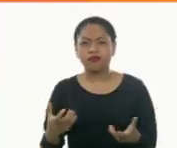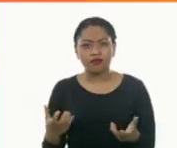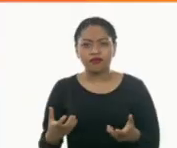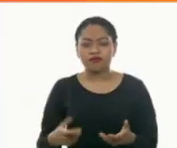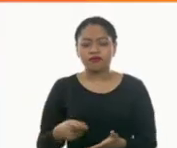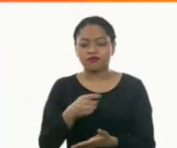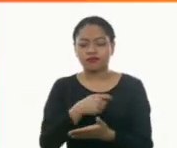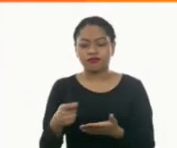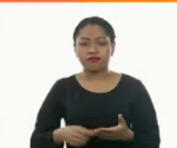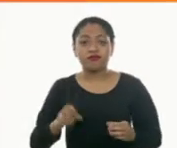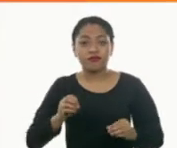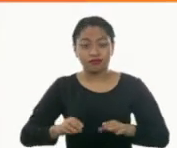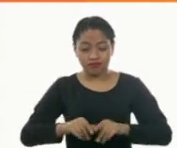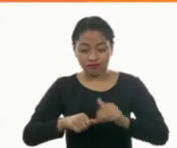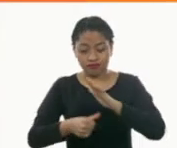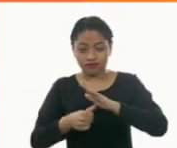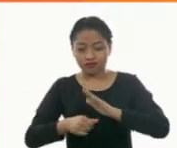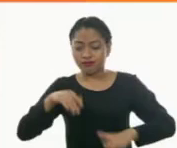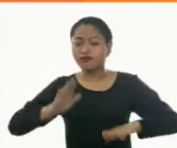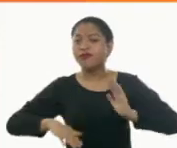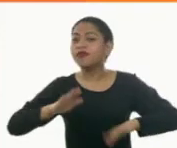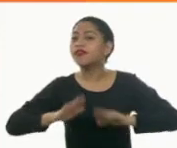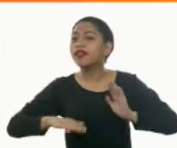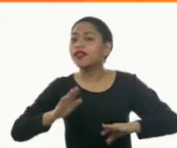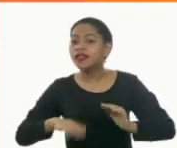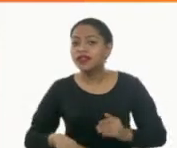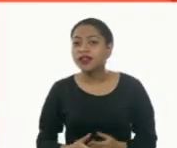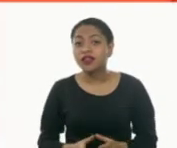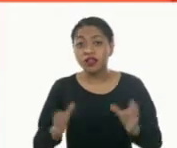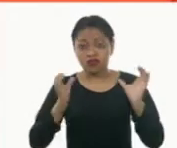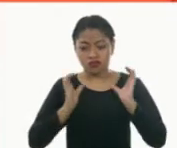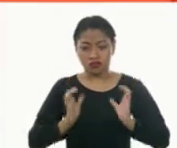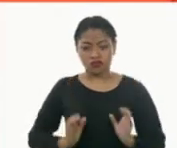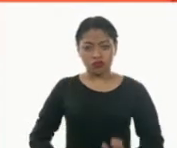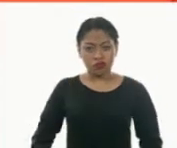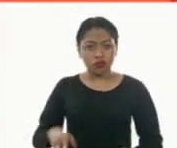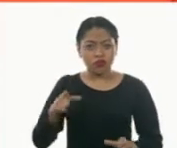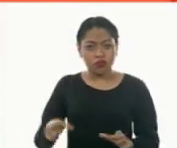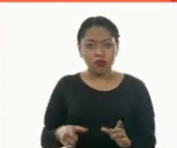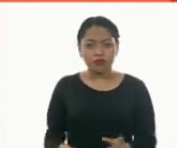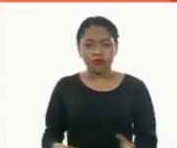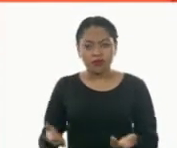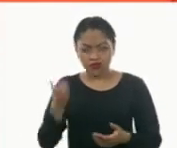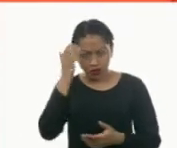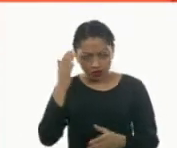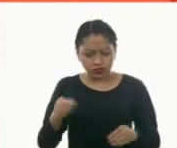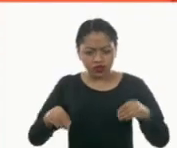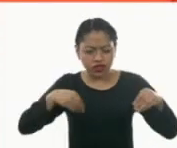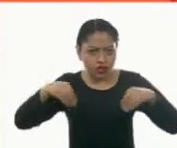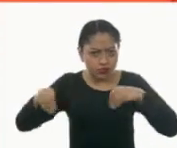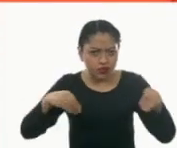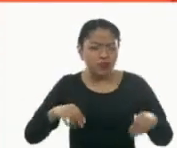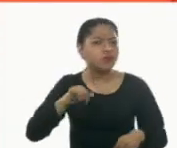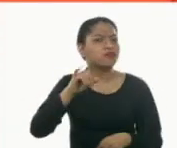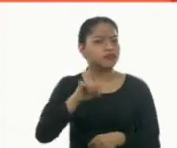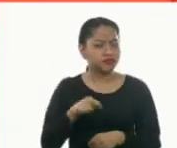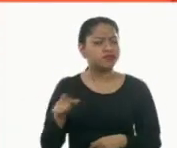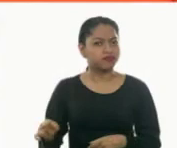mesa, y tenía muy buen manejo de su cuerpo, muy buena conciencia de cómo utilizar su